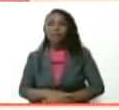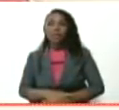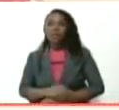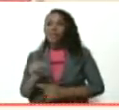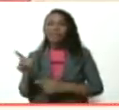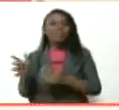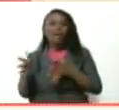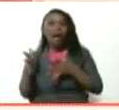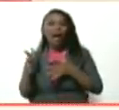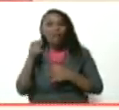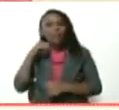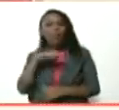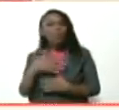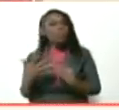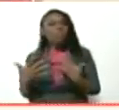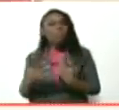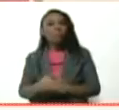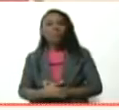pueblo?